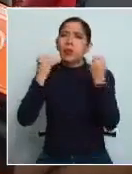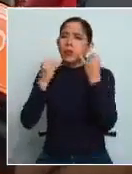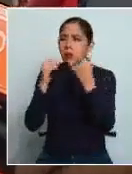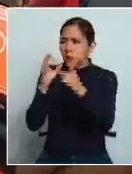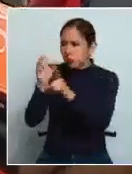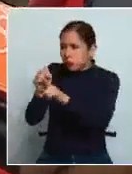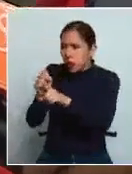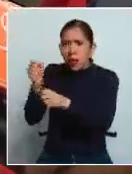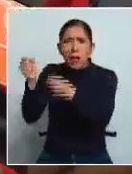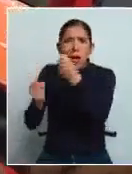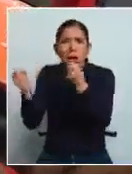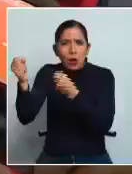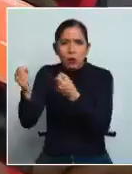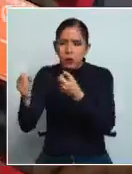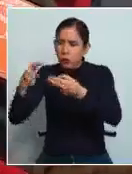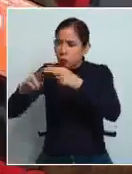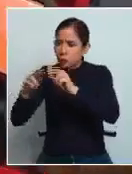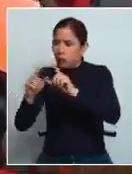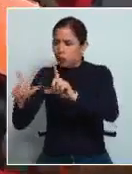un vehículo con placa de control